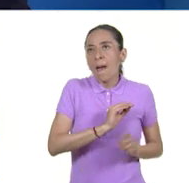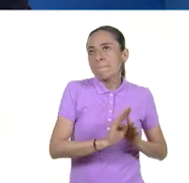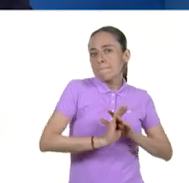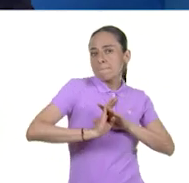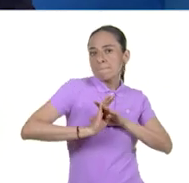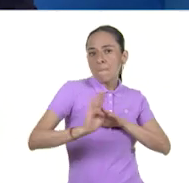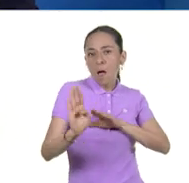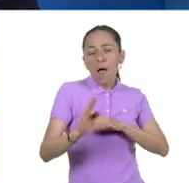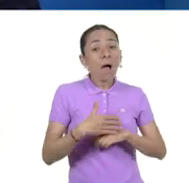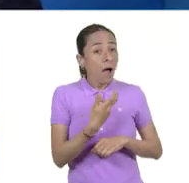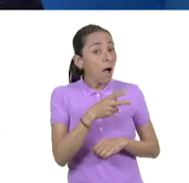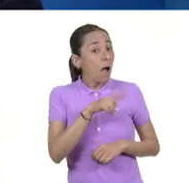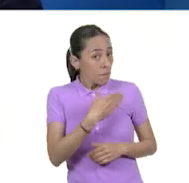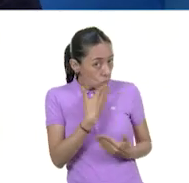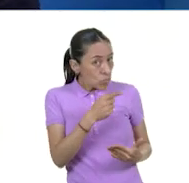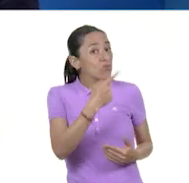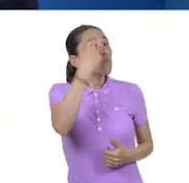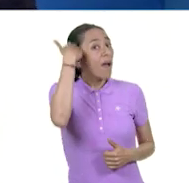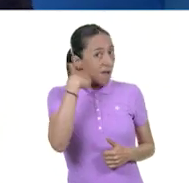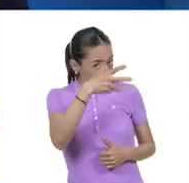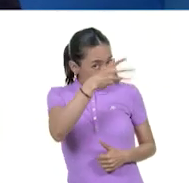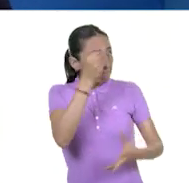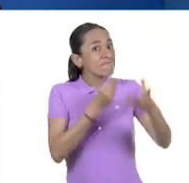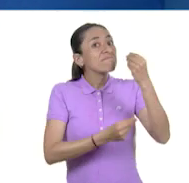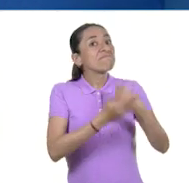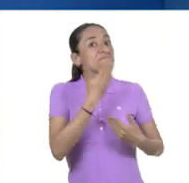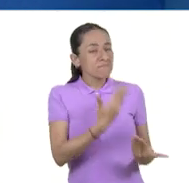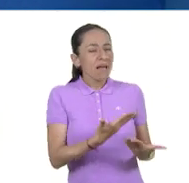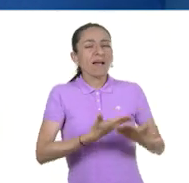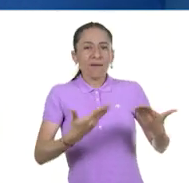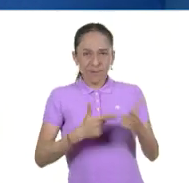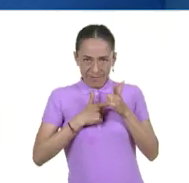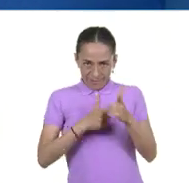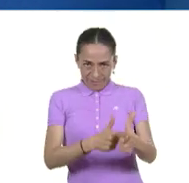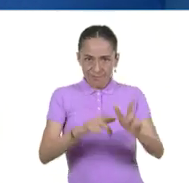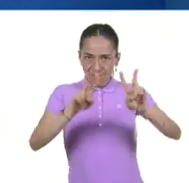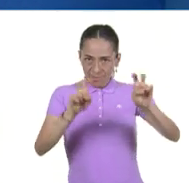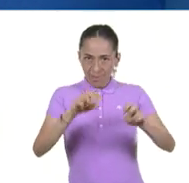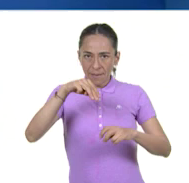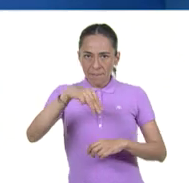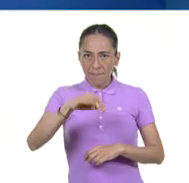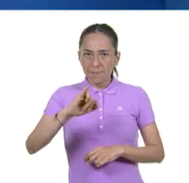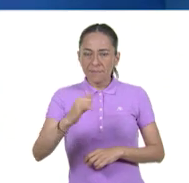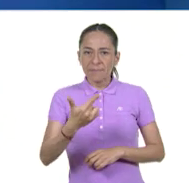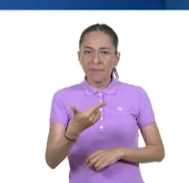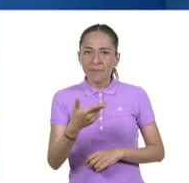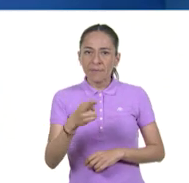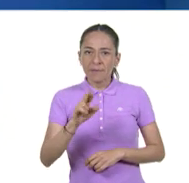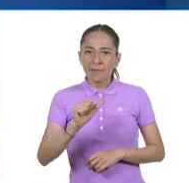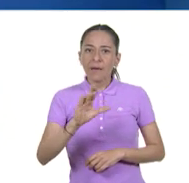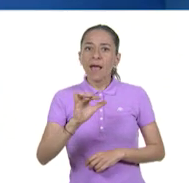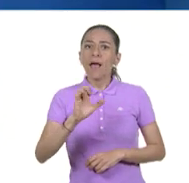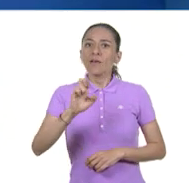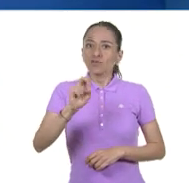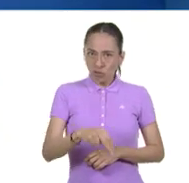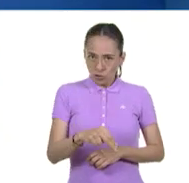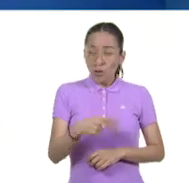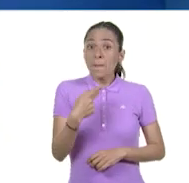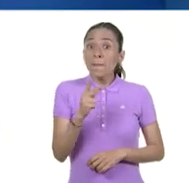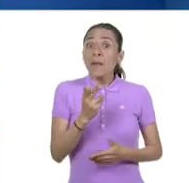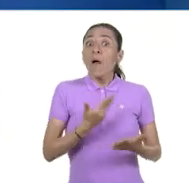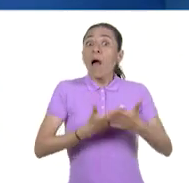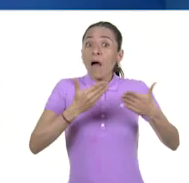conocimientos. Pues ahora seguiremos hablando de las migraciones, pero esta vez en lo que se refiere a los países de los que